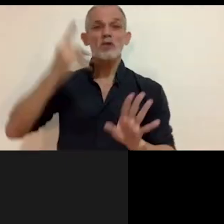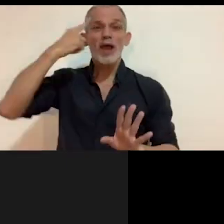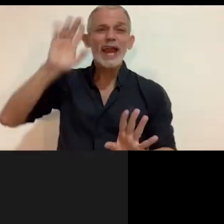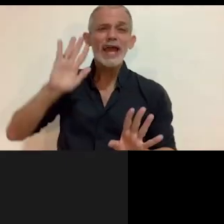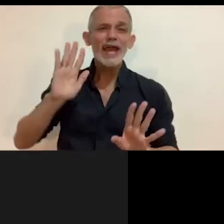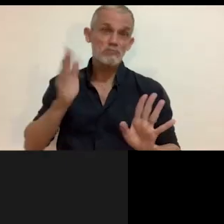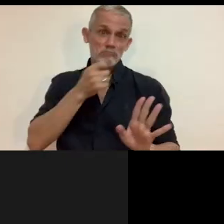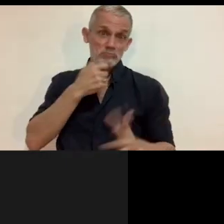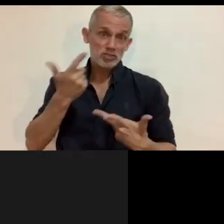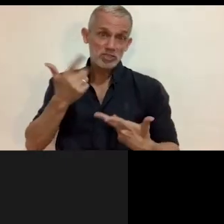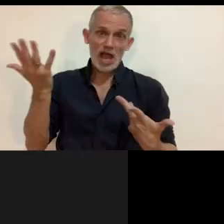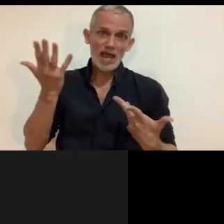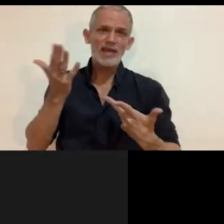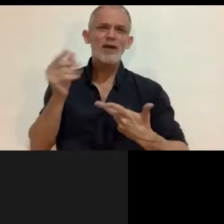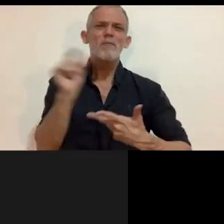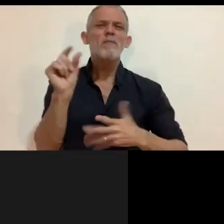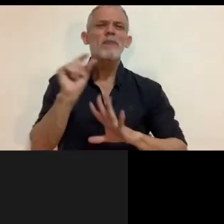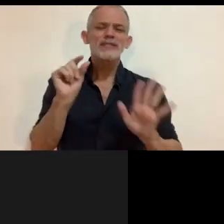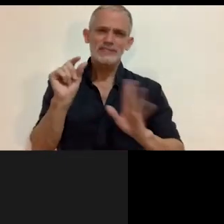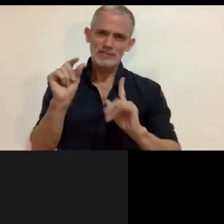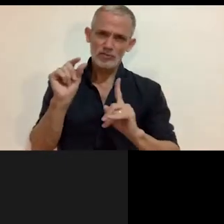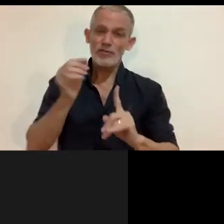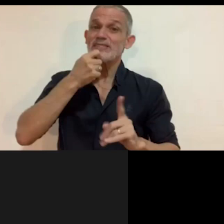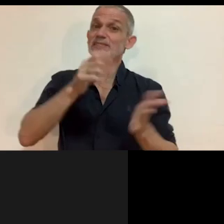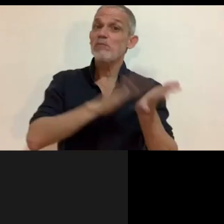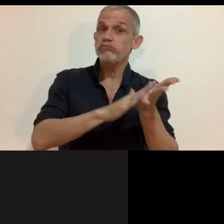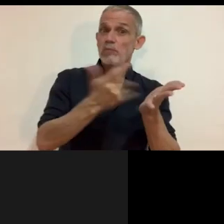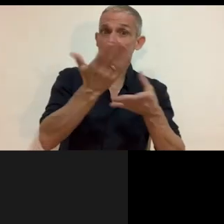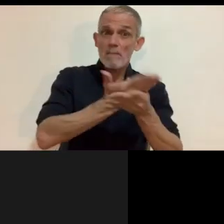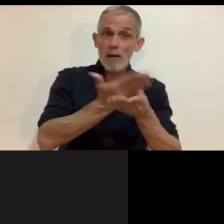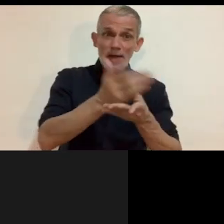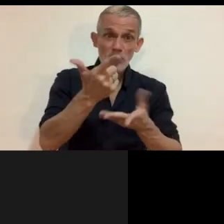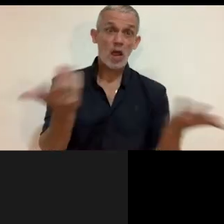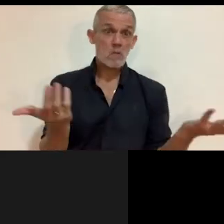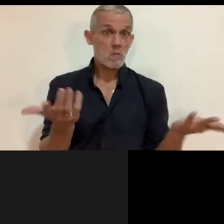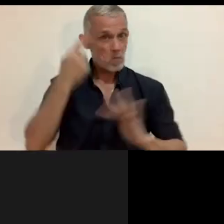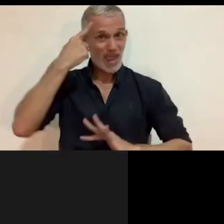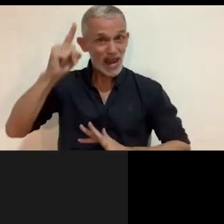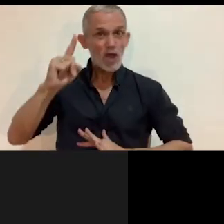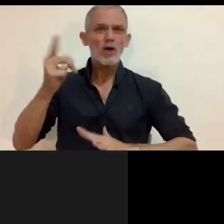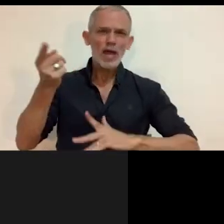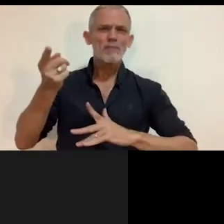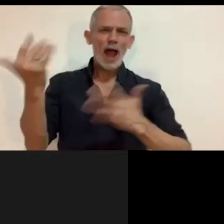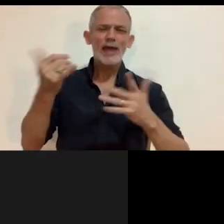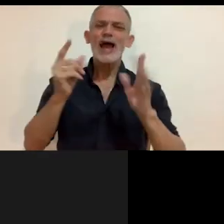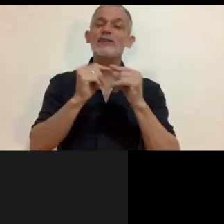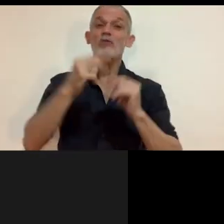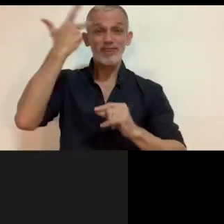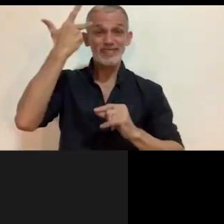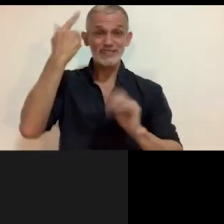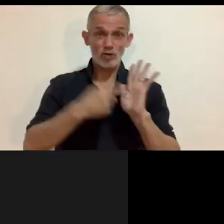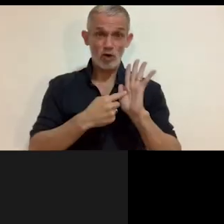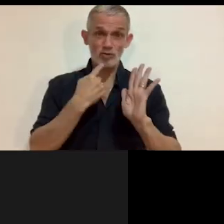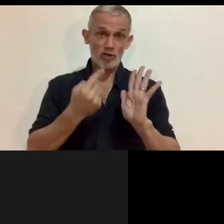subsidiario, cuando no se cuenta con la documentación. Eso es lo que establece, de hecho, el artículo 18. No sé a qué apunta